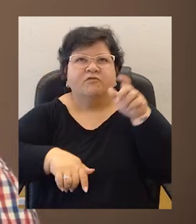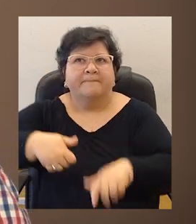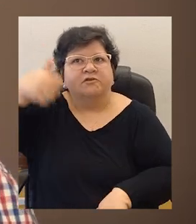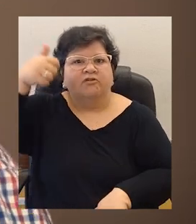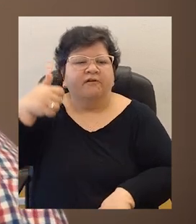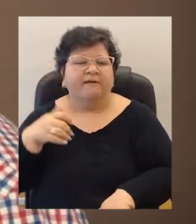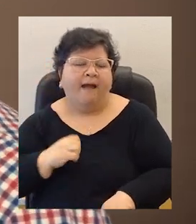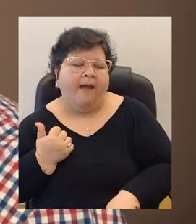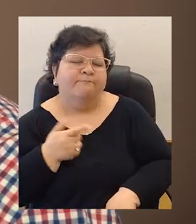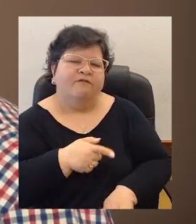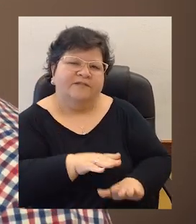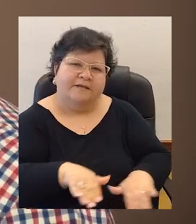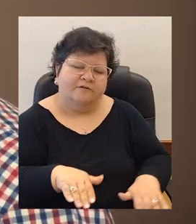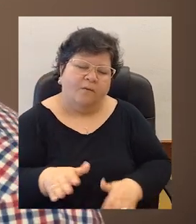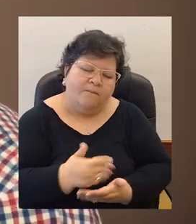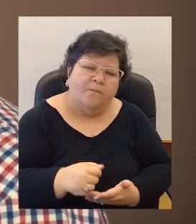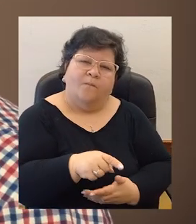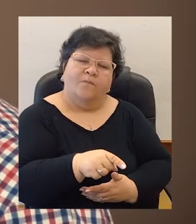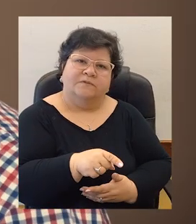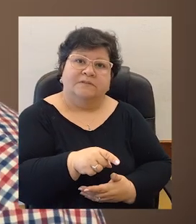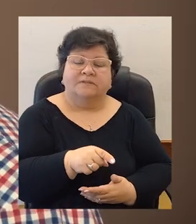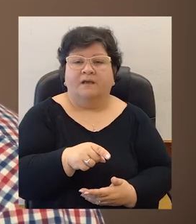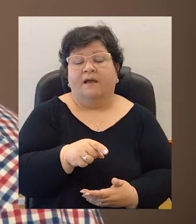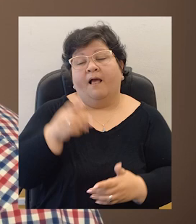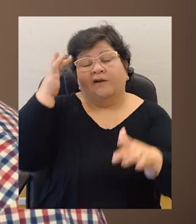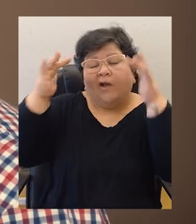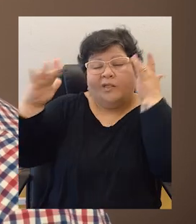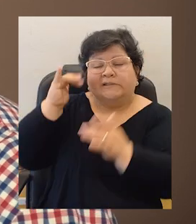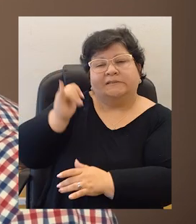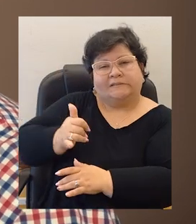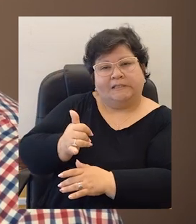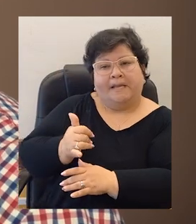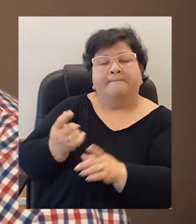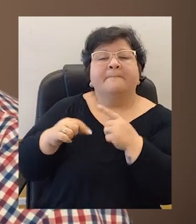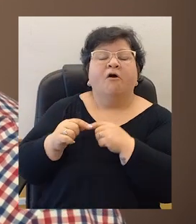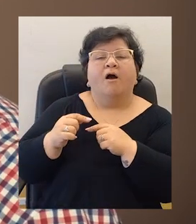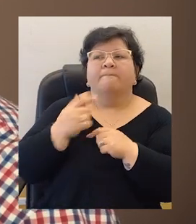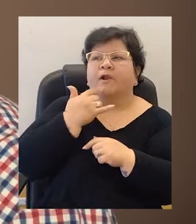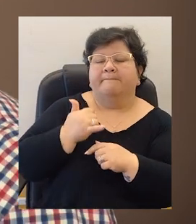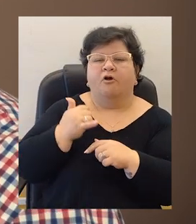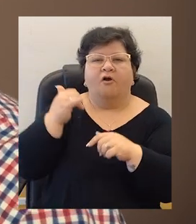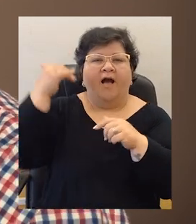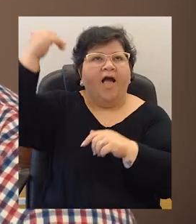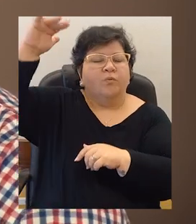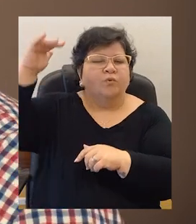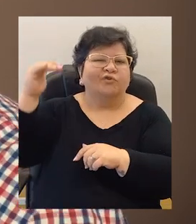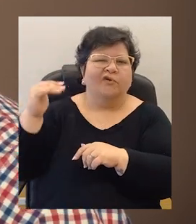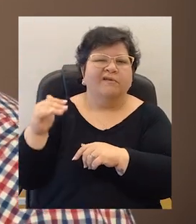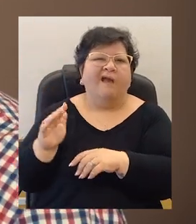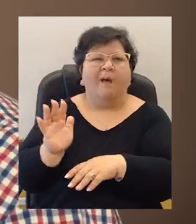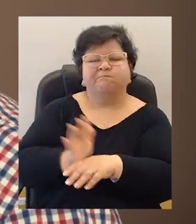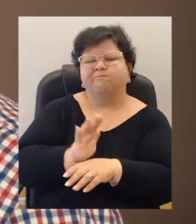sucede más a los niños no tanto a los adolescentes aunque le puede pasar son adultos que se ven pasar por niños pequeños y